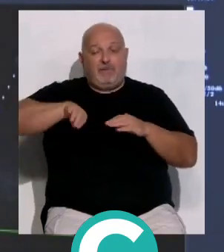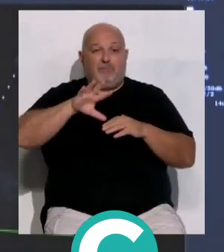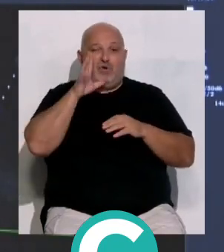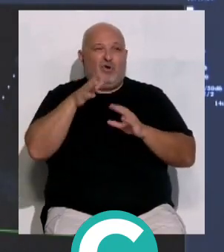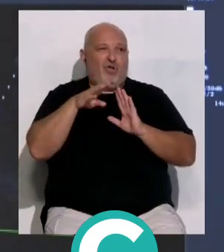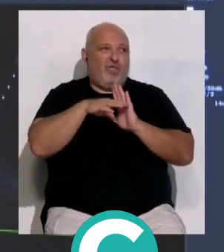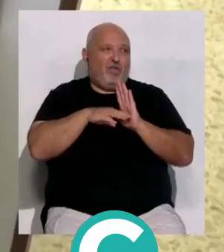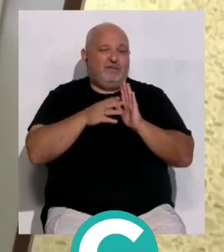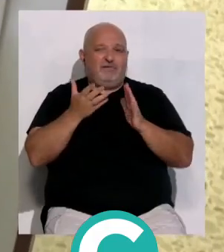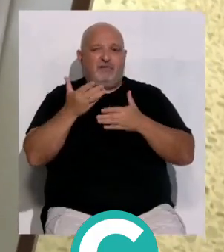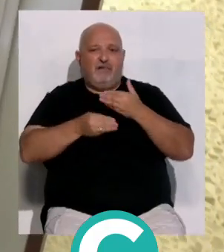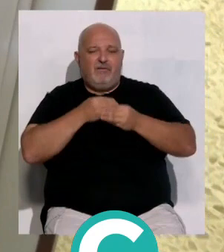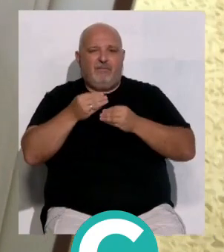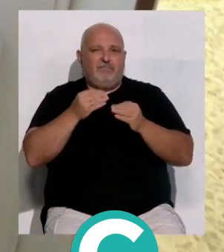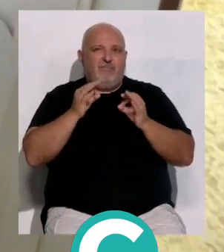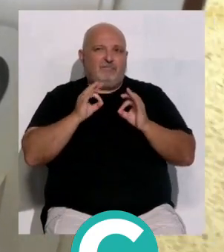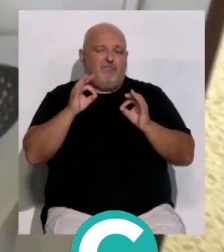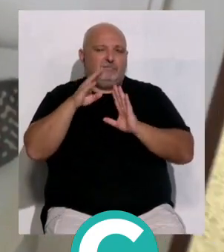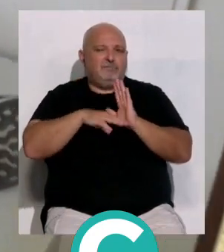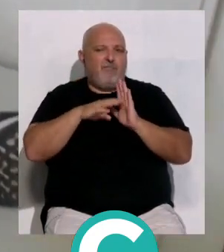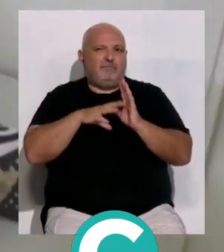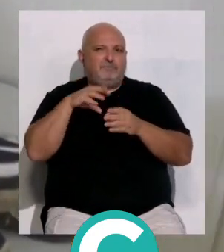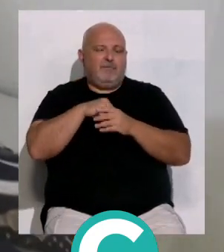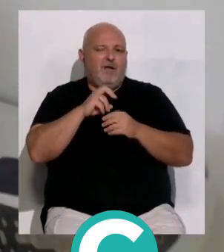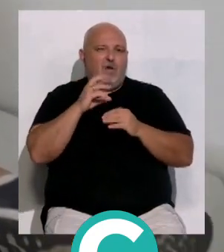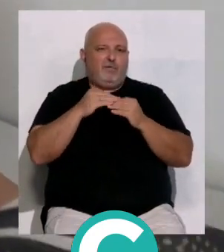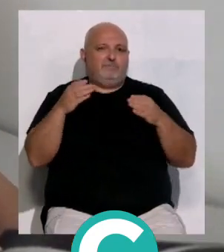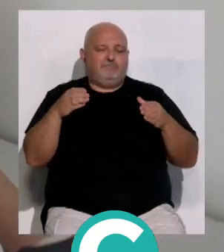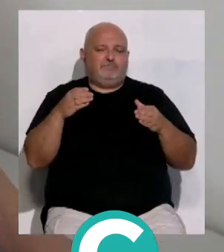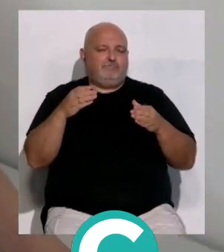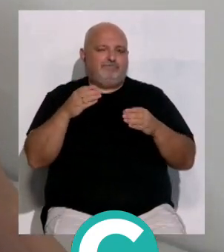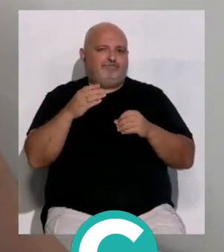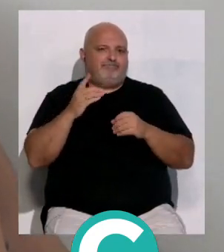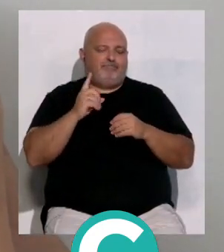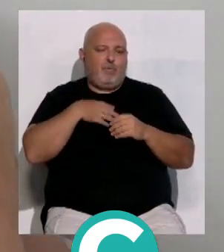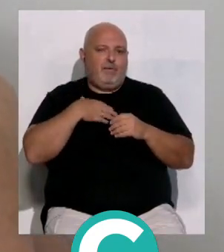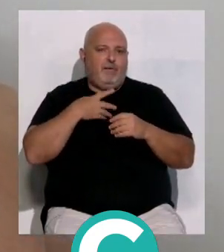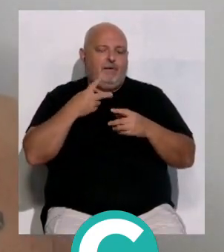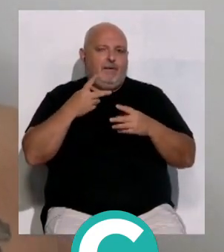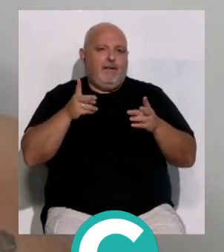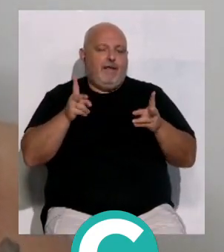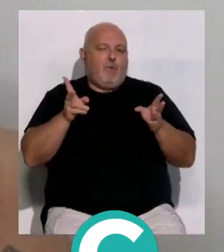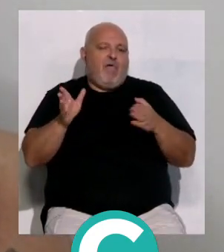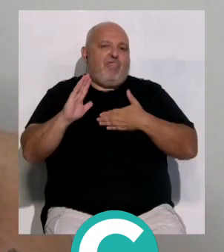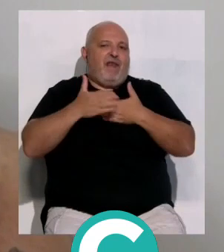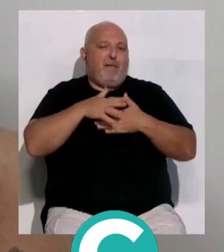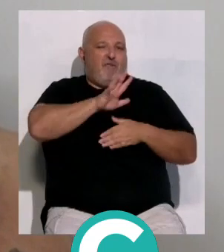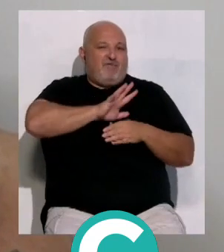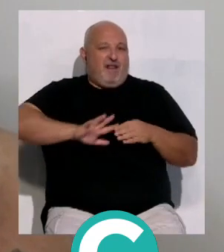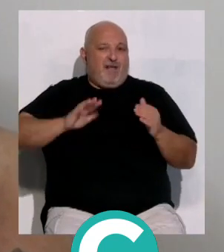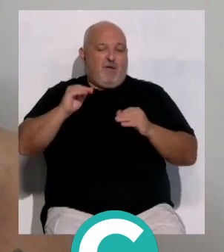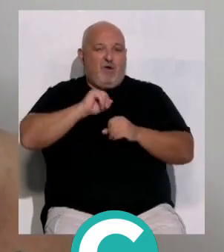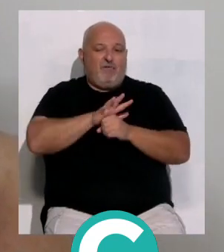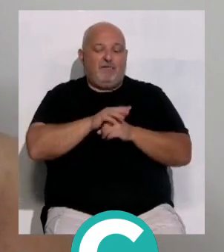las condiciones que nosotros hacemos, que es un programa donde metemos a varios pacientes en una sala, eso era totalmente imposible en el proceso de la